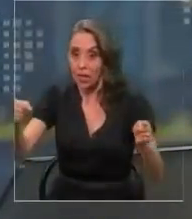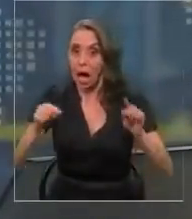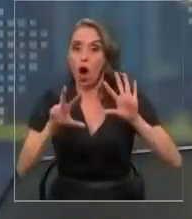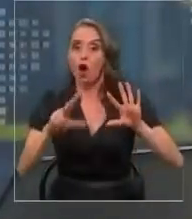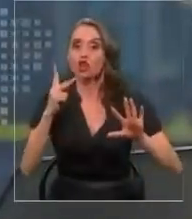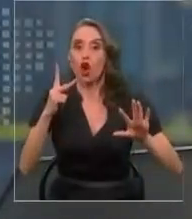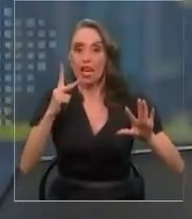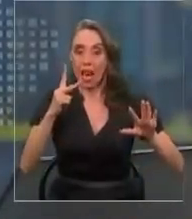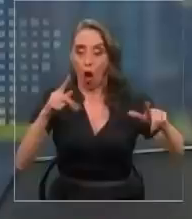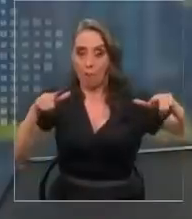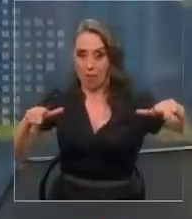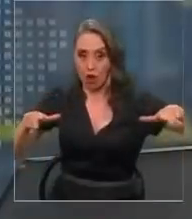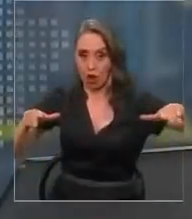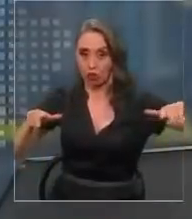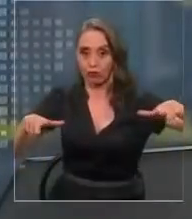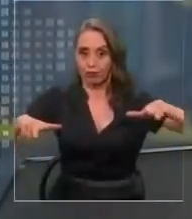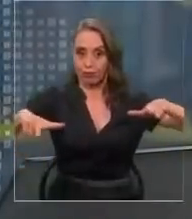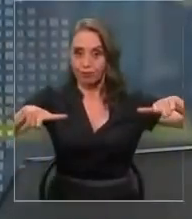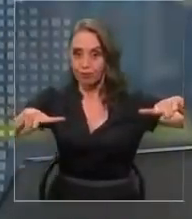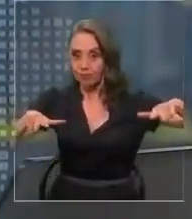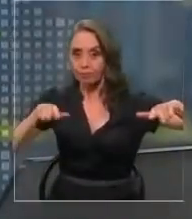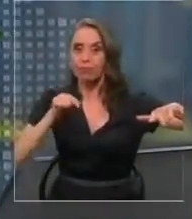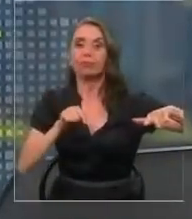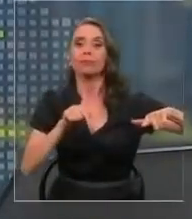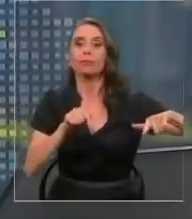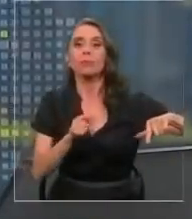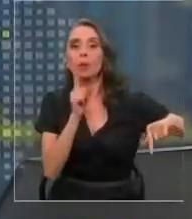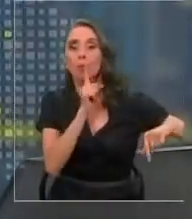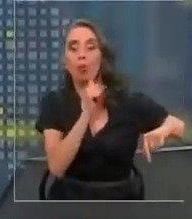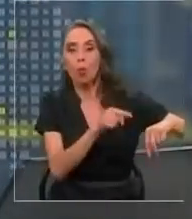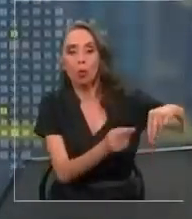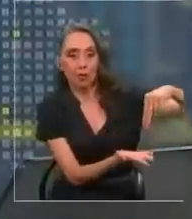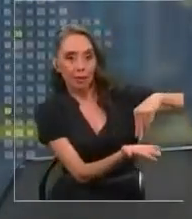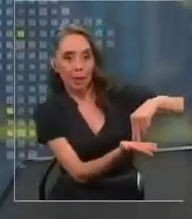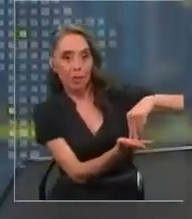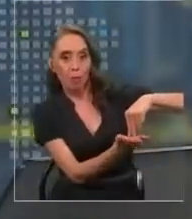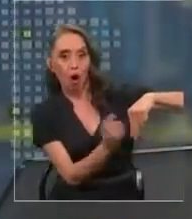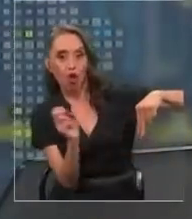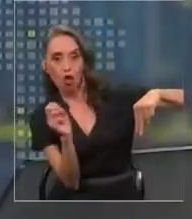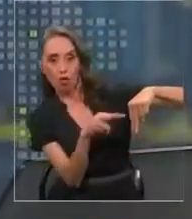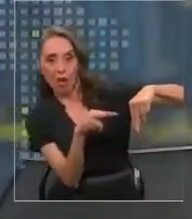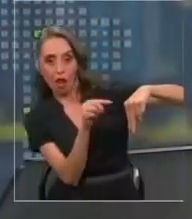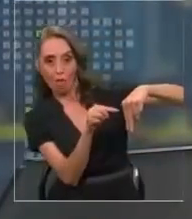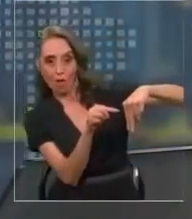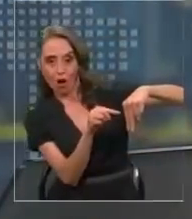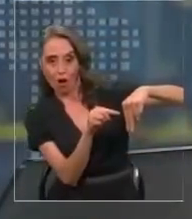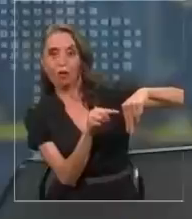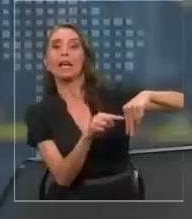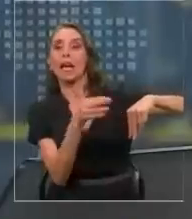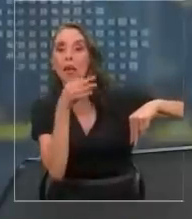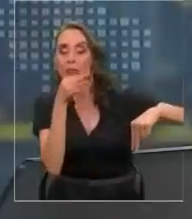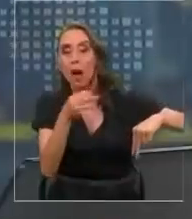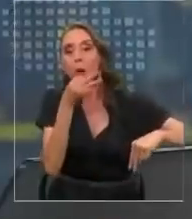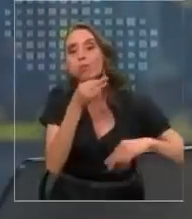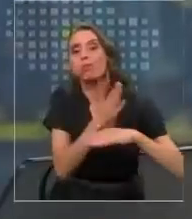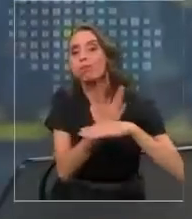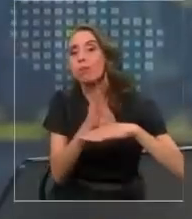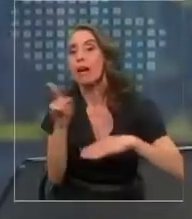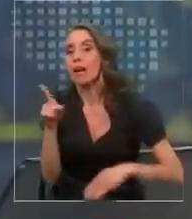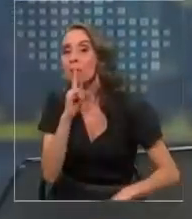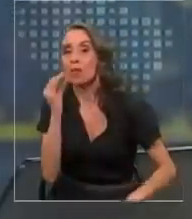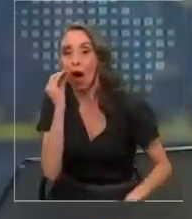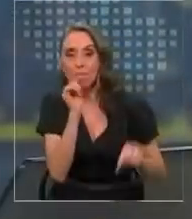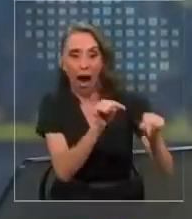kilómetros a la redonda. Este radio se calculaba desde el cual era el último punto de avistamiento, el que señalaba en su relato el tío